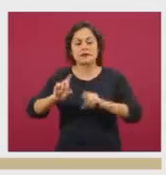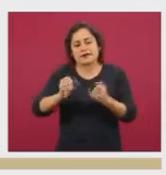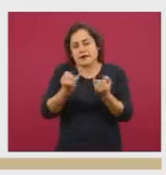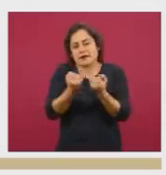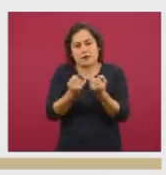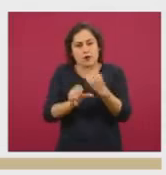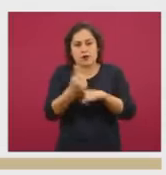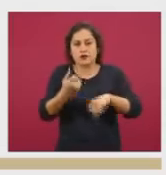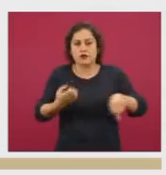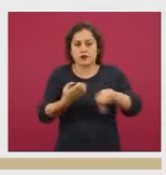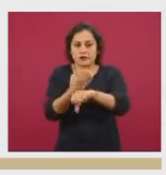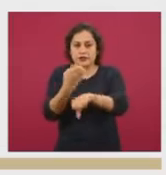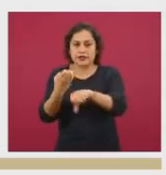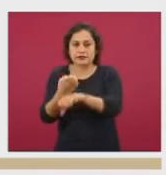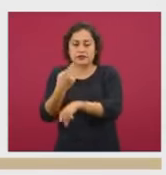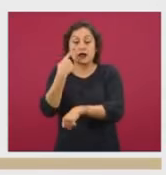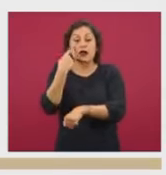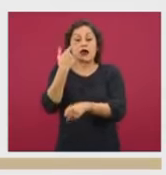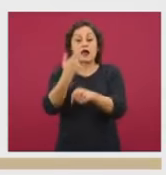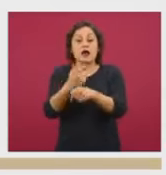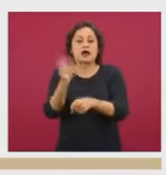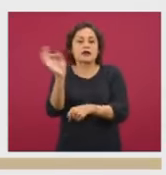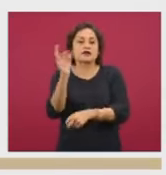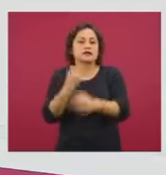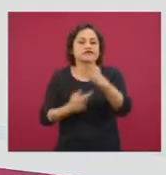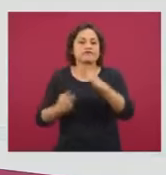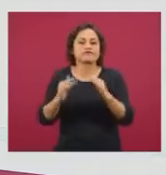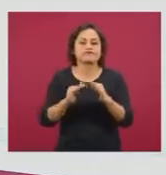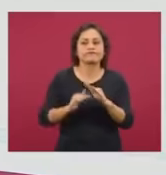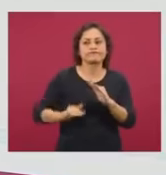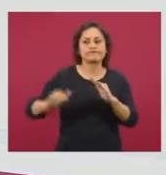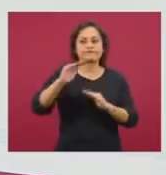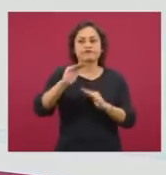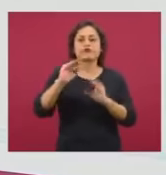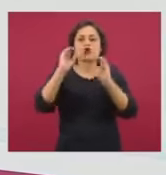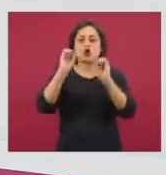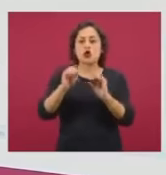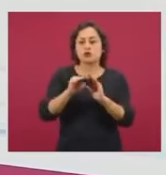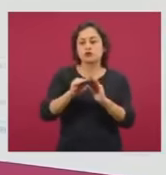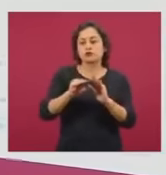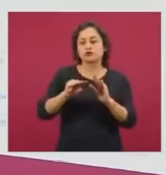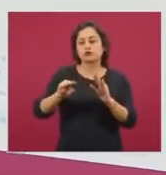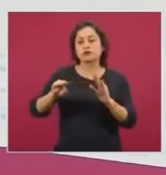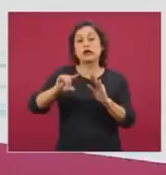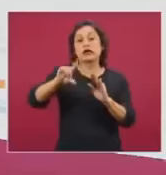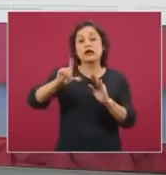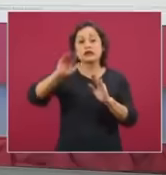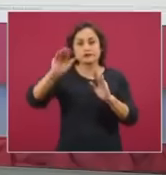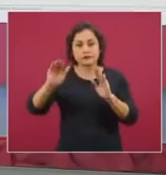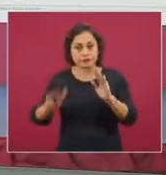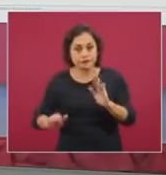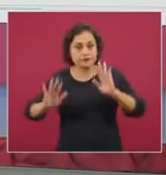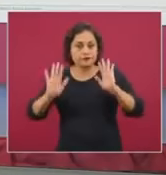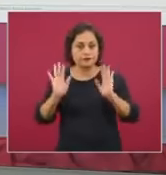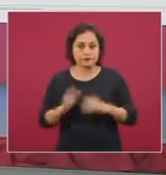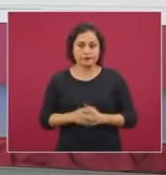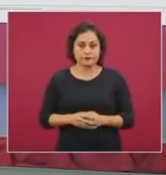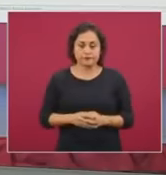puede reflejar el inicio de un ascenso o que se quede en esta meseta para después descender. La siguiente, por